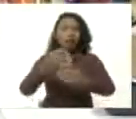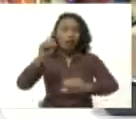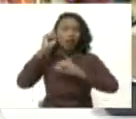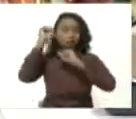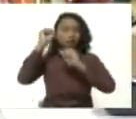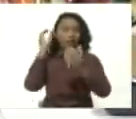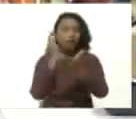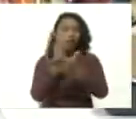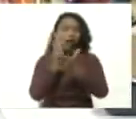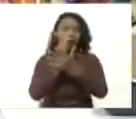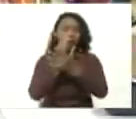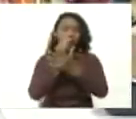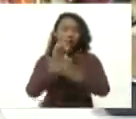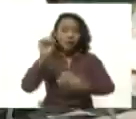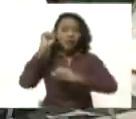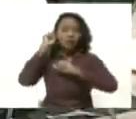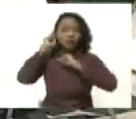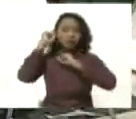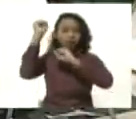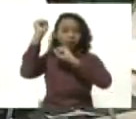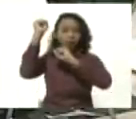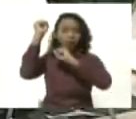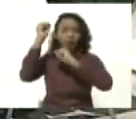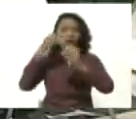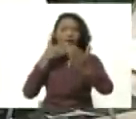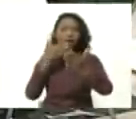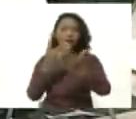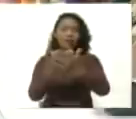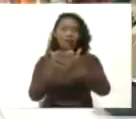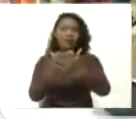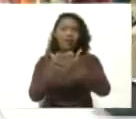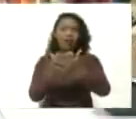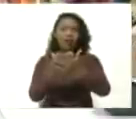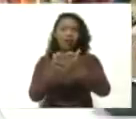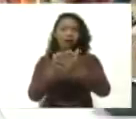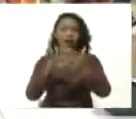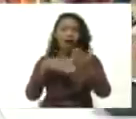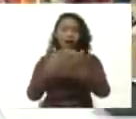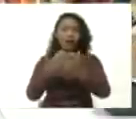victoria siempre. Venceremos. Muchas gracias. Hasta la próxima. Gracias.